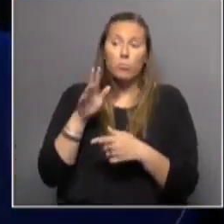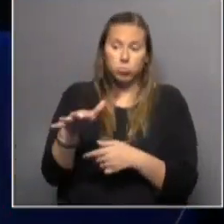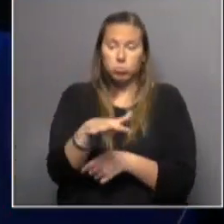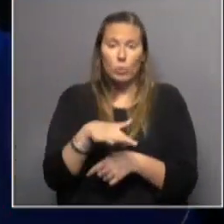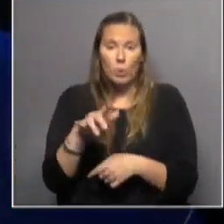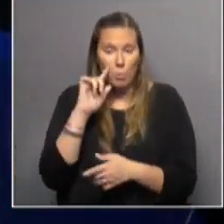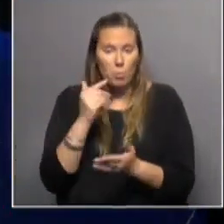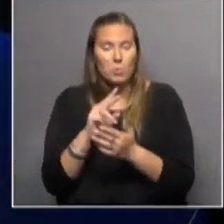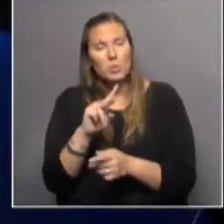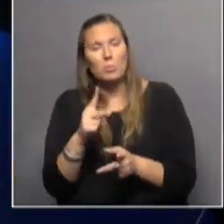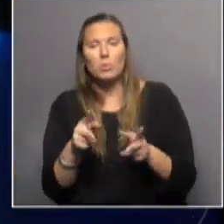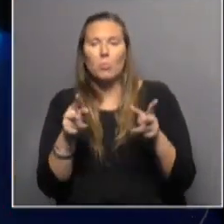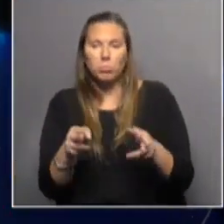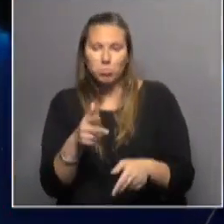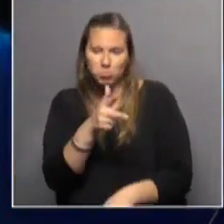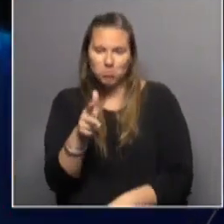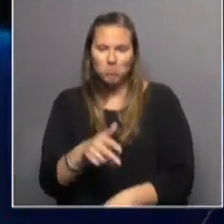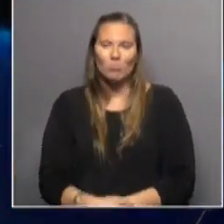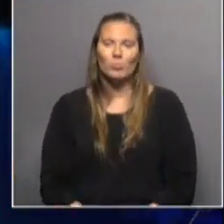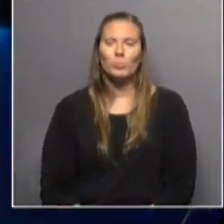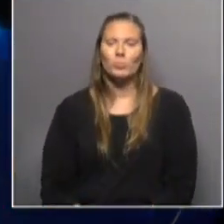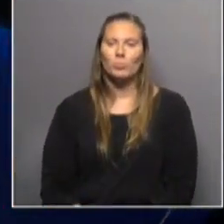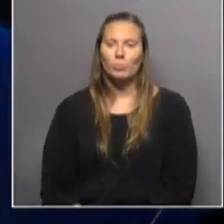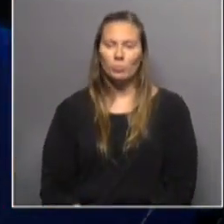y te propongo ver esta segunda parte del Parque Lecoco. Divino.